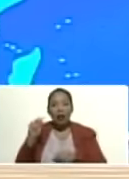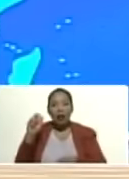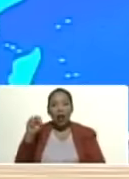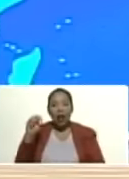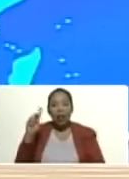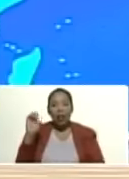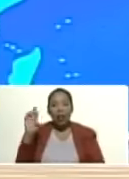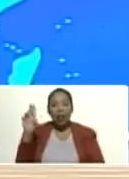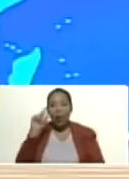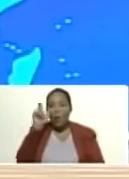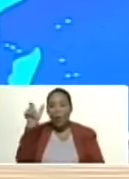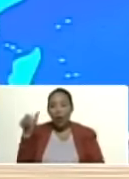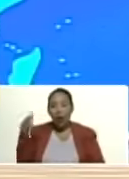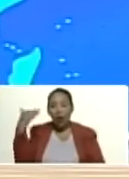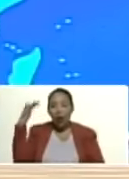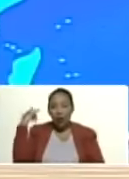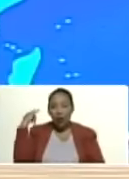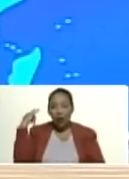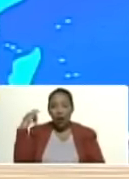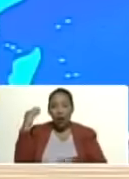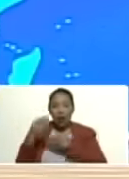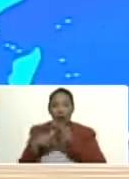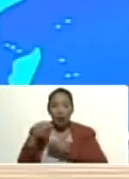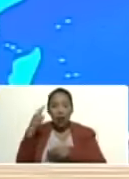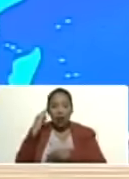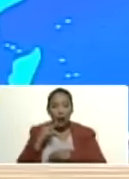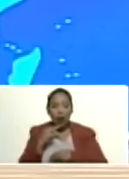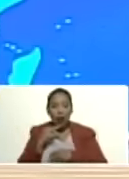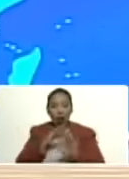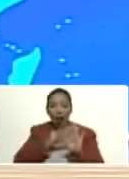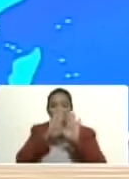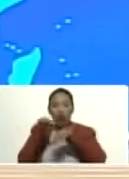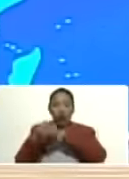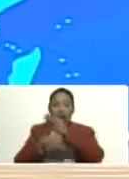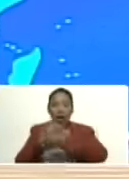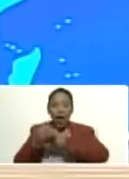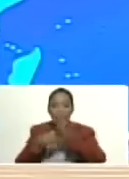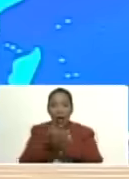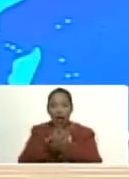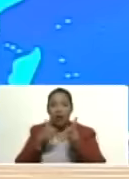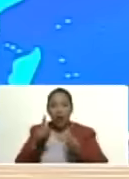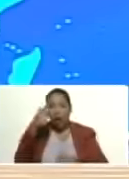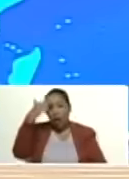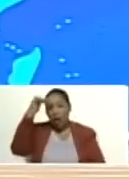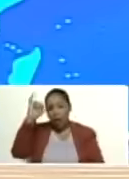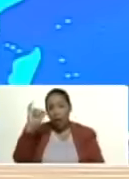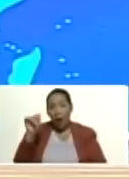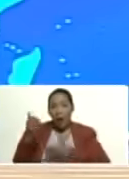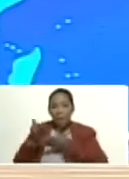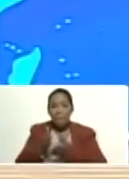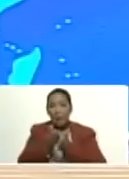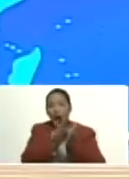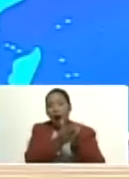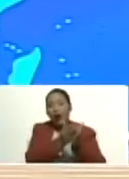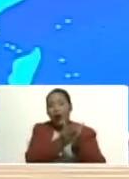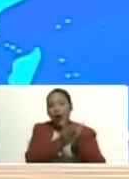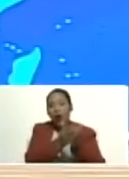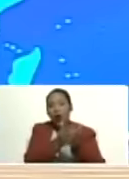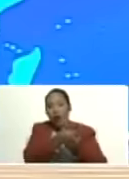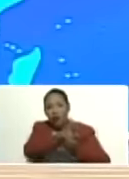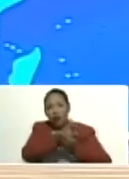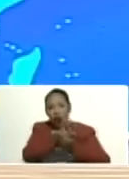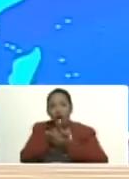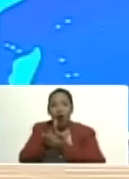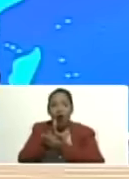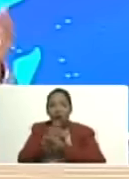y el apoyo que da la República Libre de Haití con barcos, fusiles y combatientes